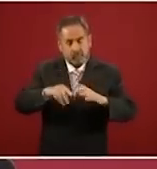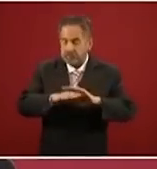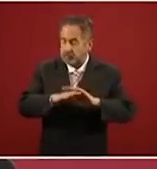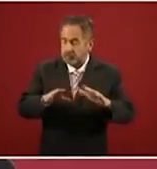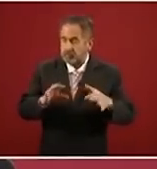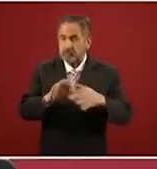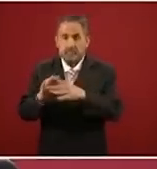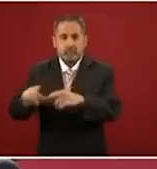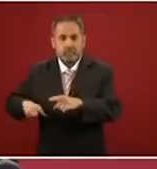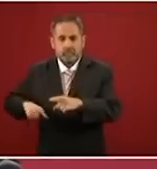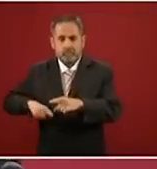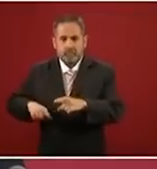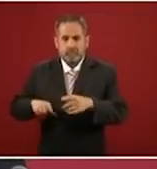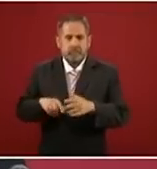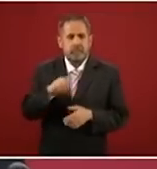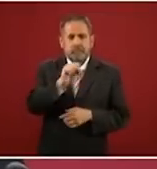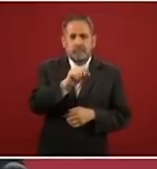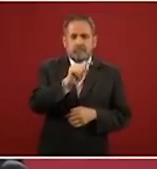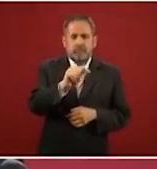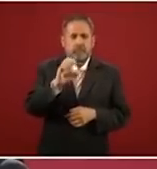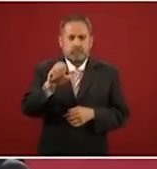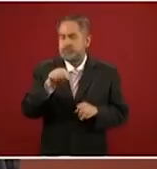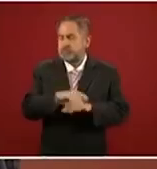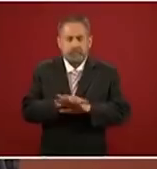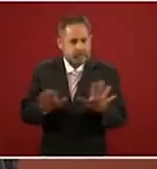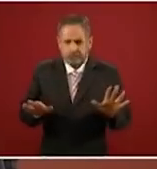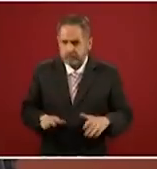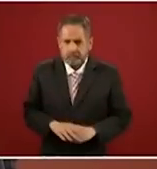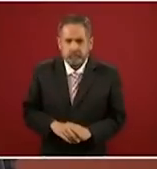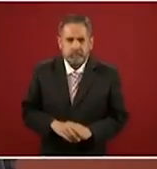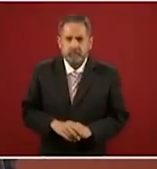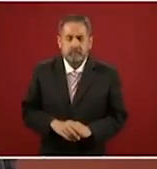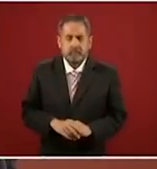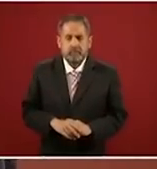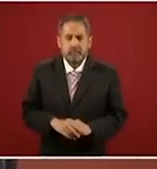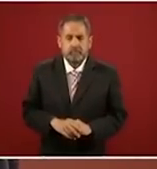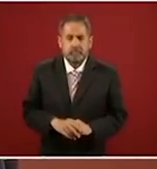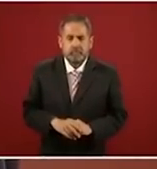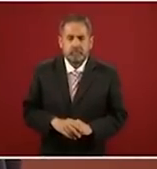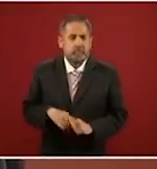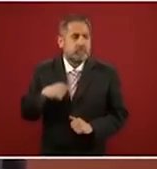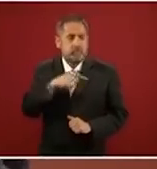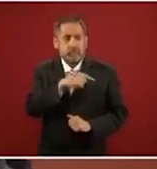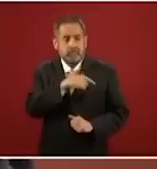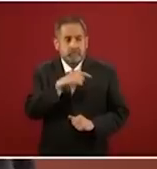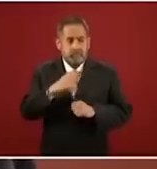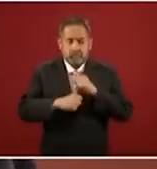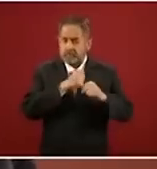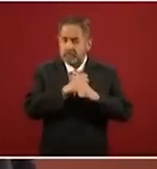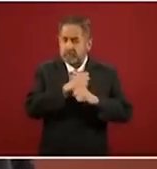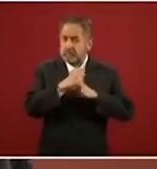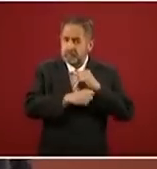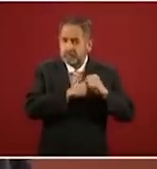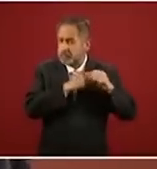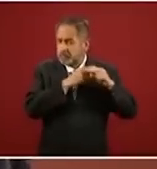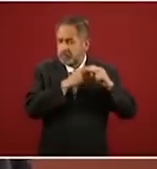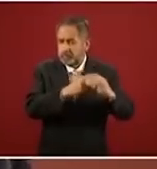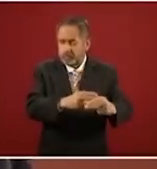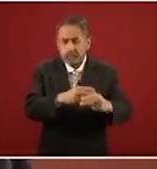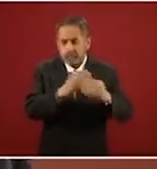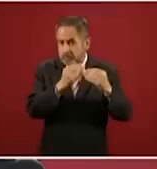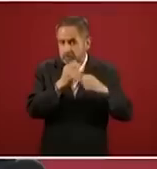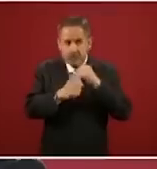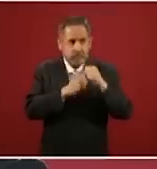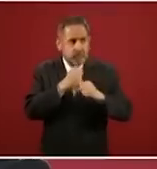de los trabajadores al servicio del estado que llevan también ahí y algunos